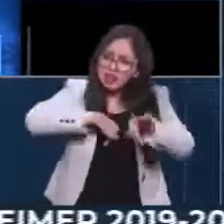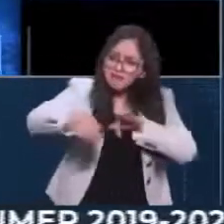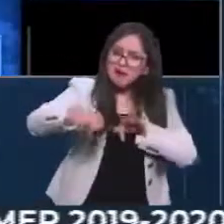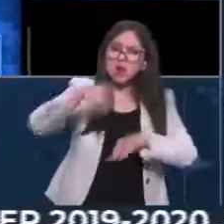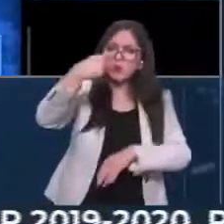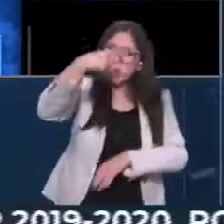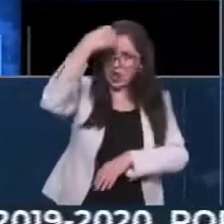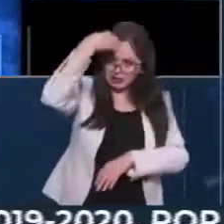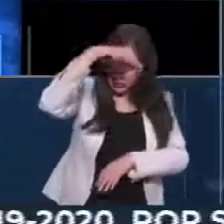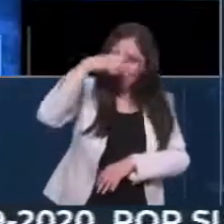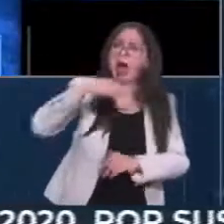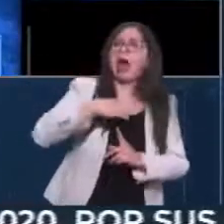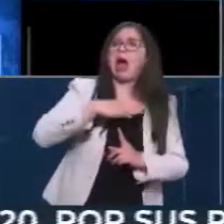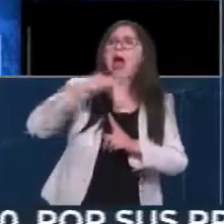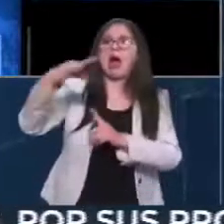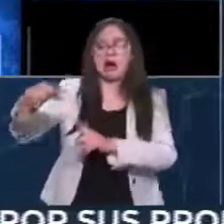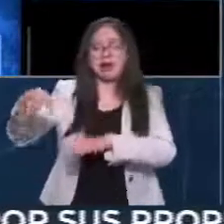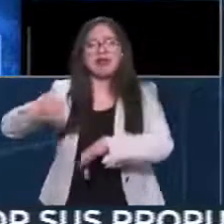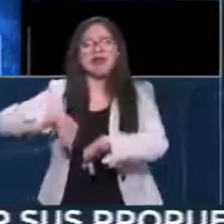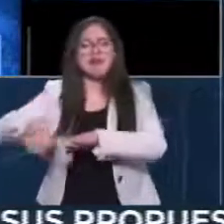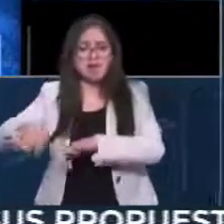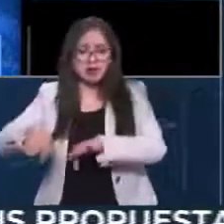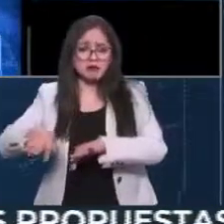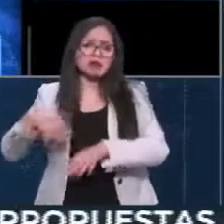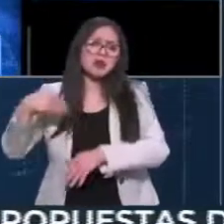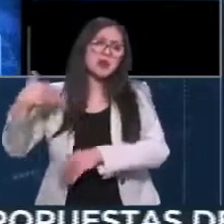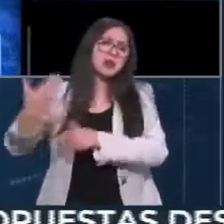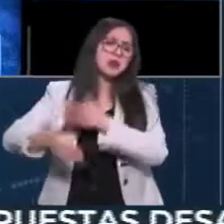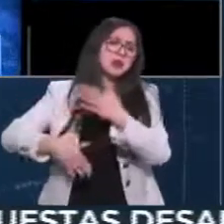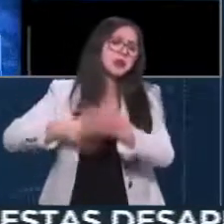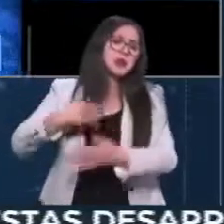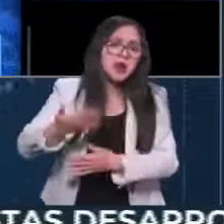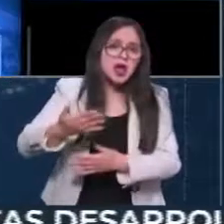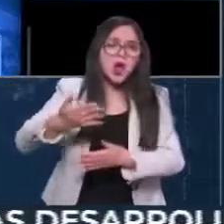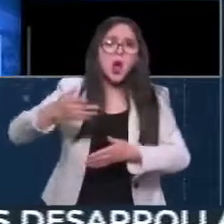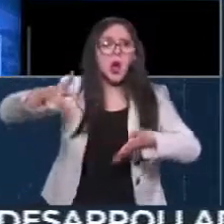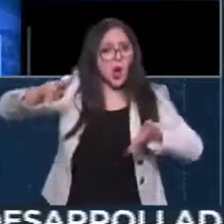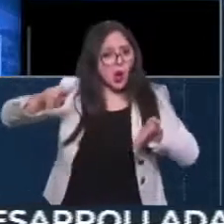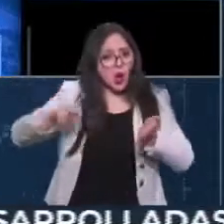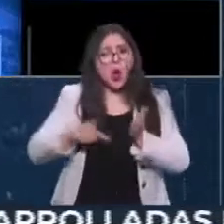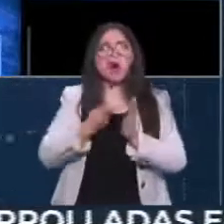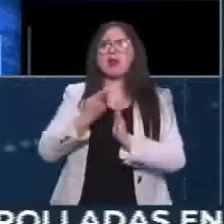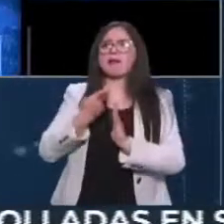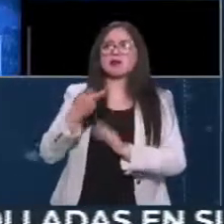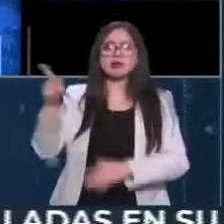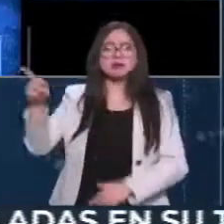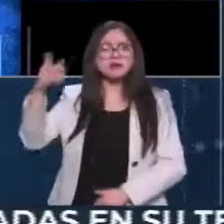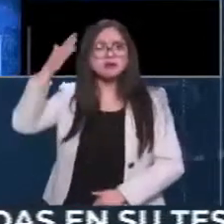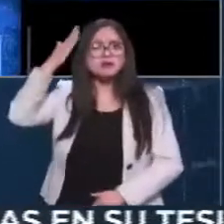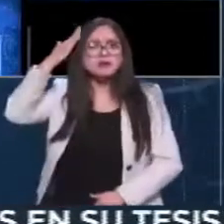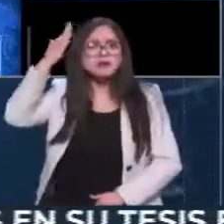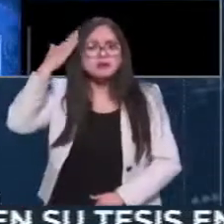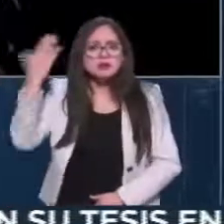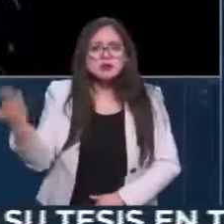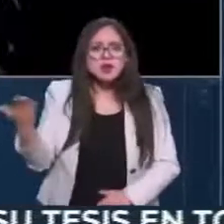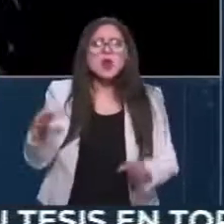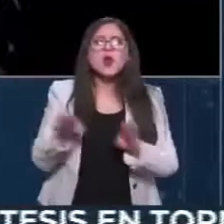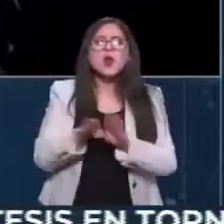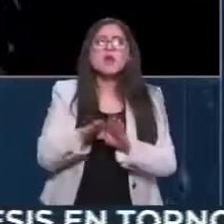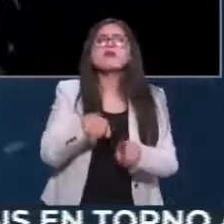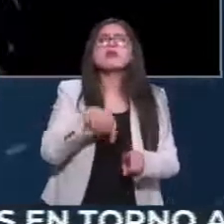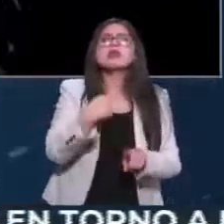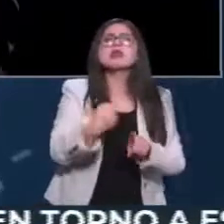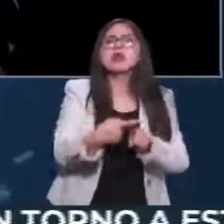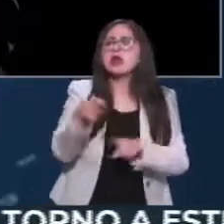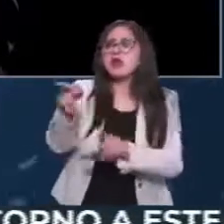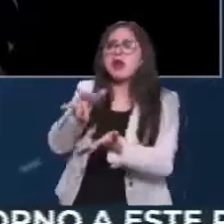Esa es la historia, se va y después reaparece. Pues reaparece como en un marco en que es apoyado por